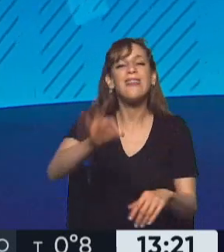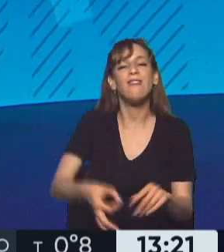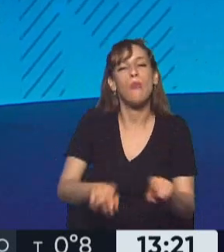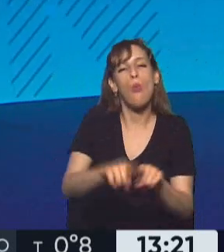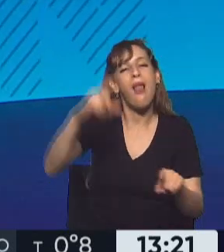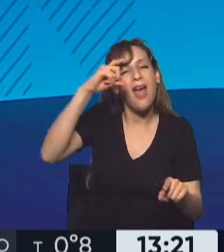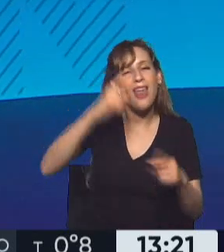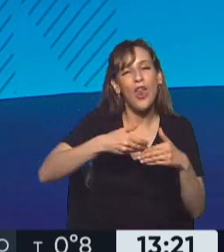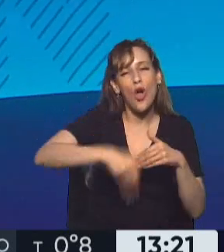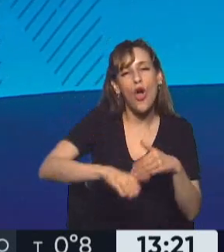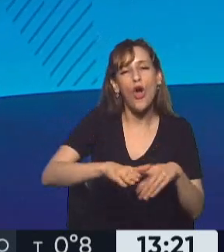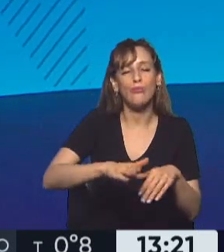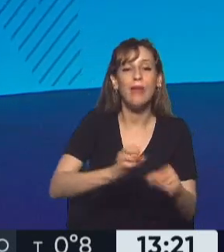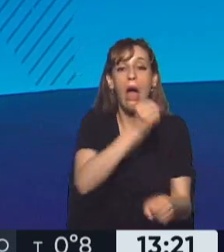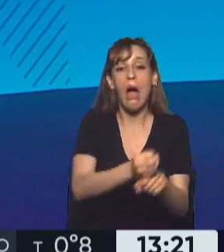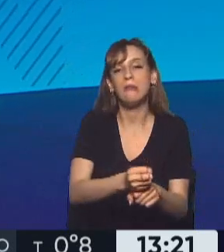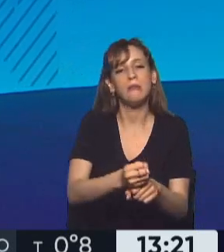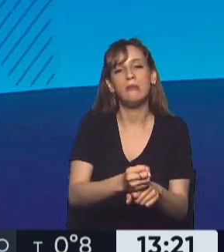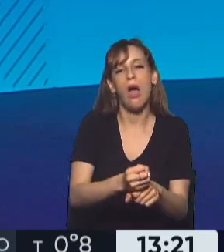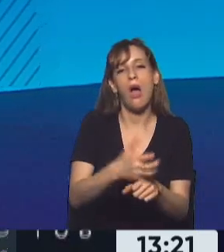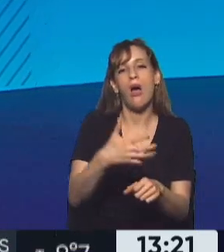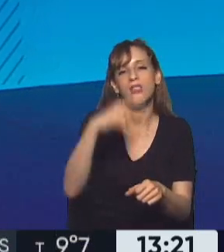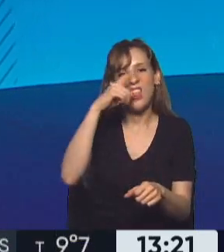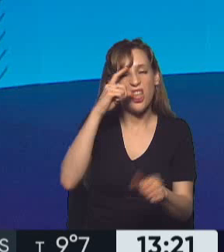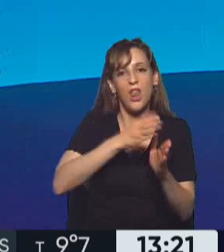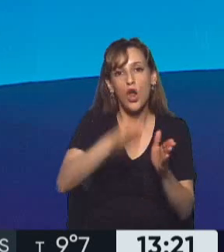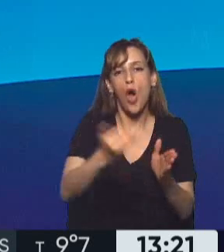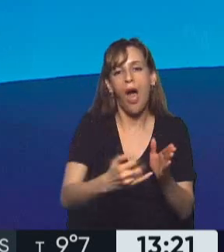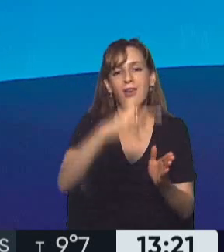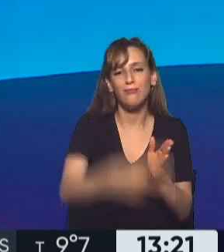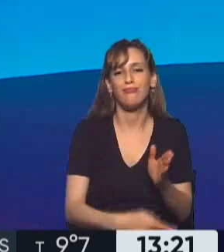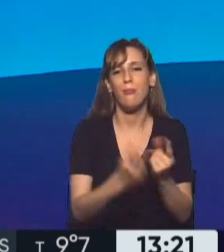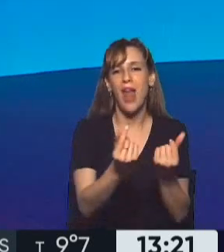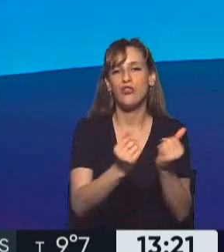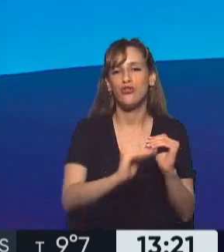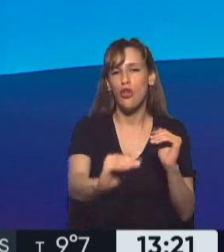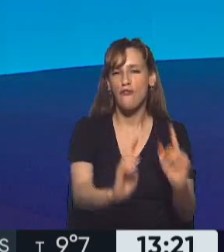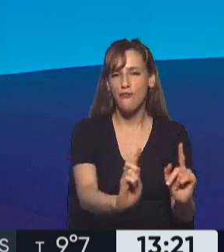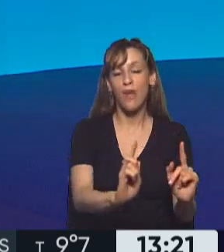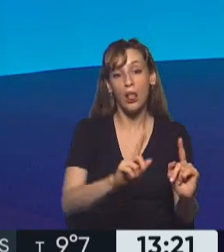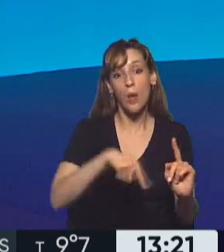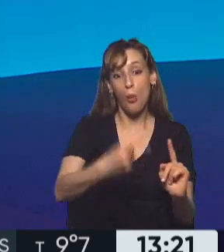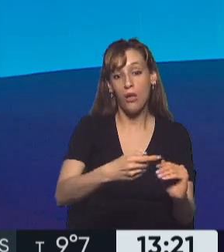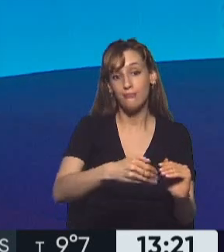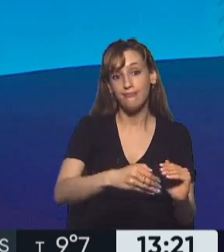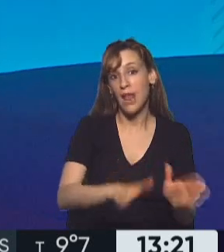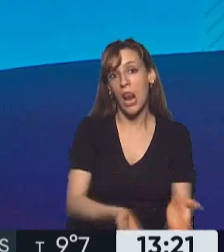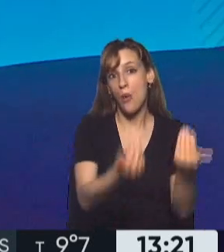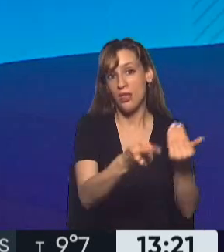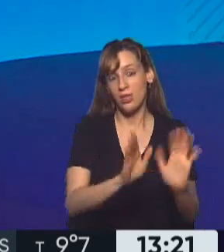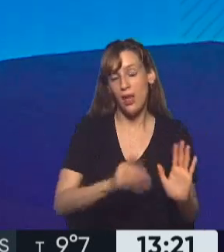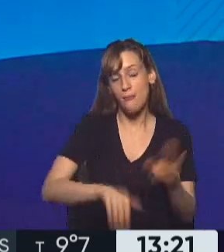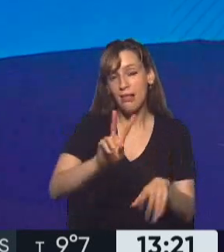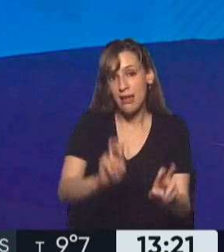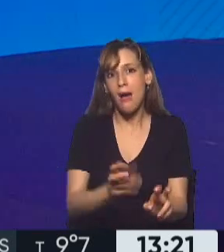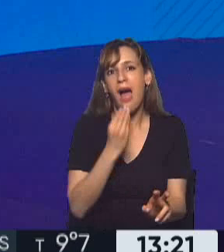y luego desde la Secretaría de Comercio se tiene que definir otra estrategia. Ahora bien, es un congelamiento que fundamentalmente ataca a alimentos.